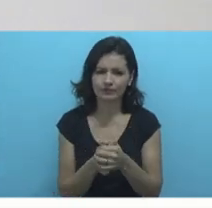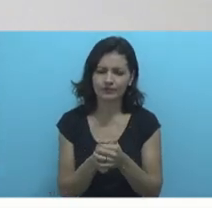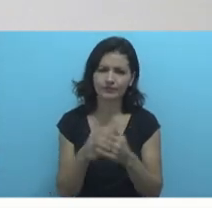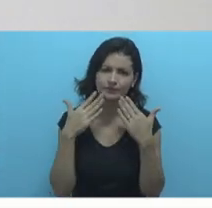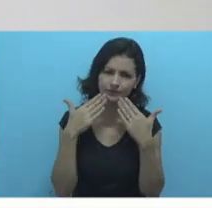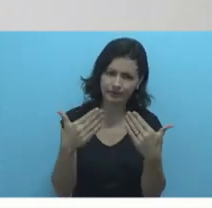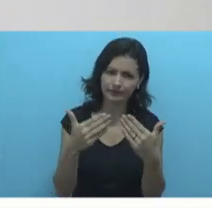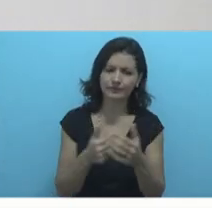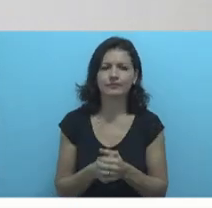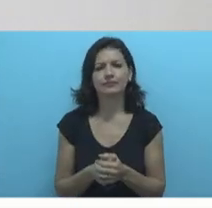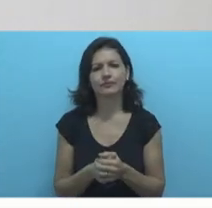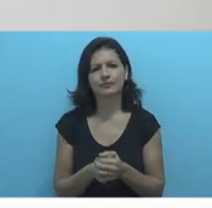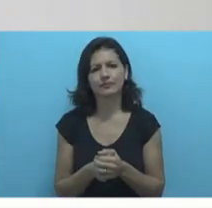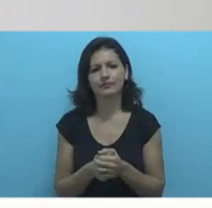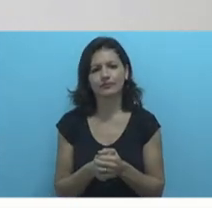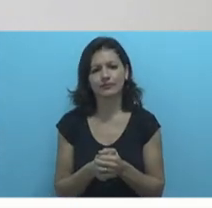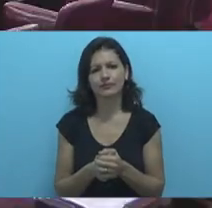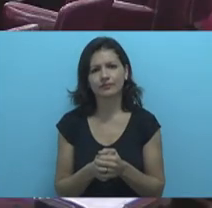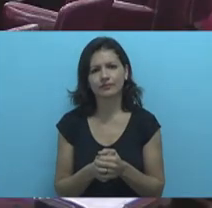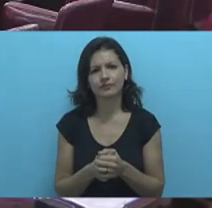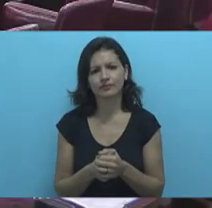Muchas gracias.